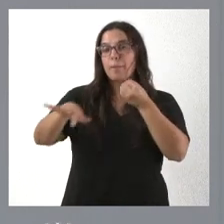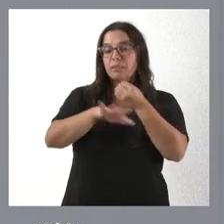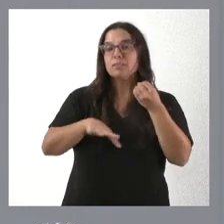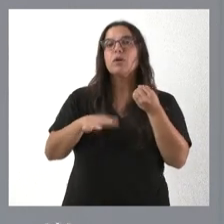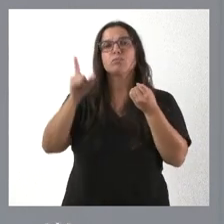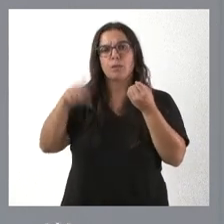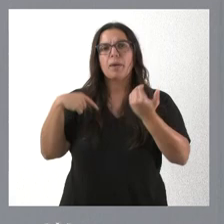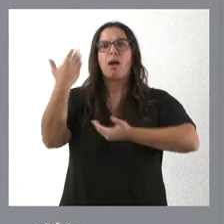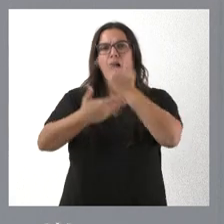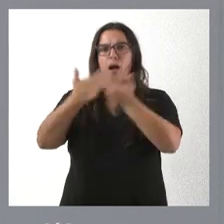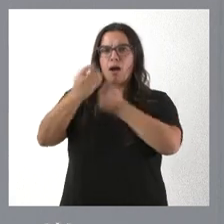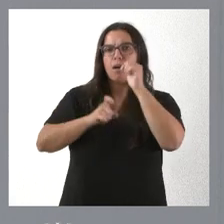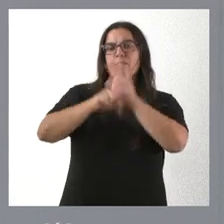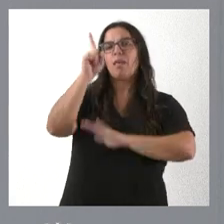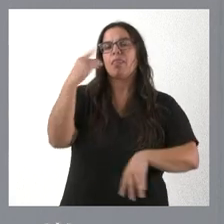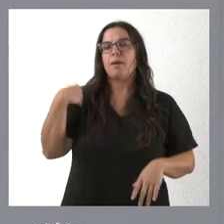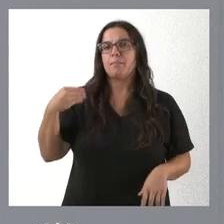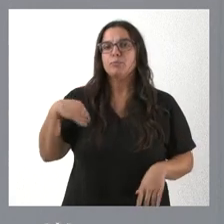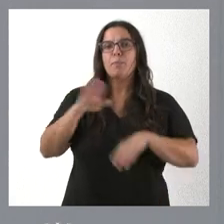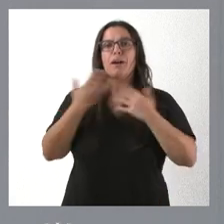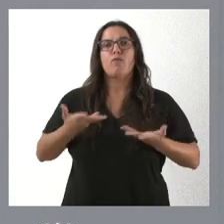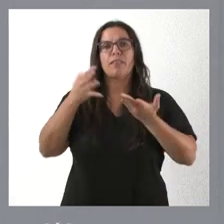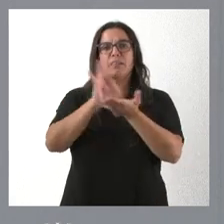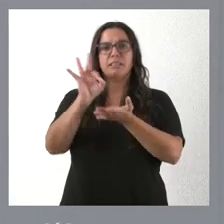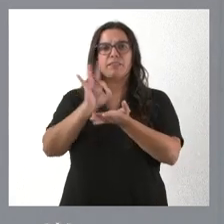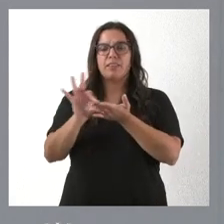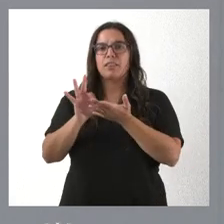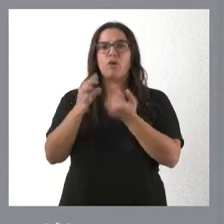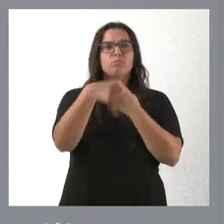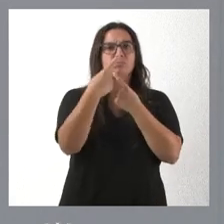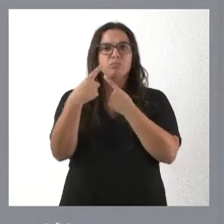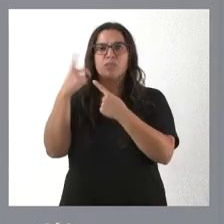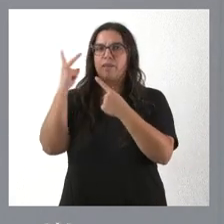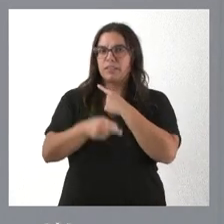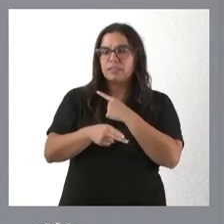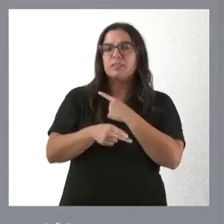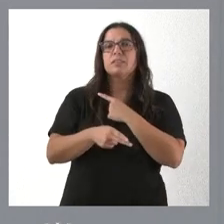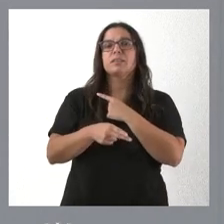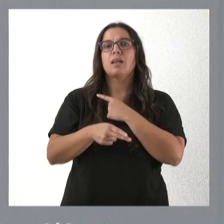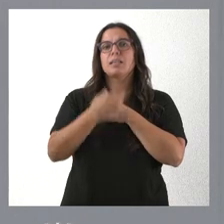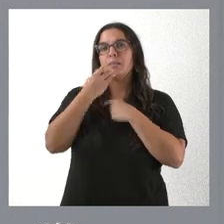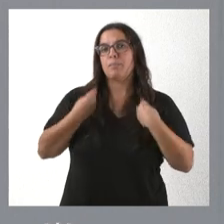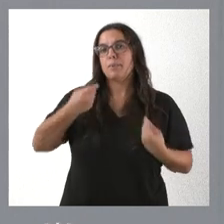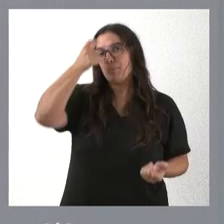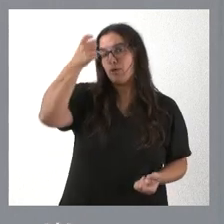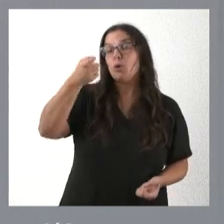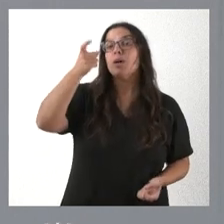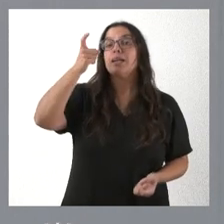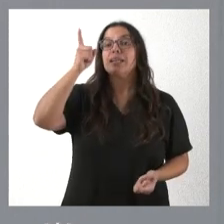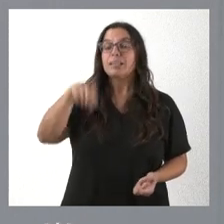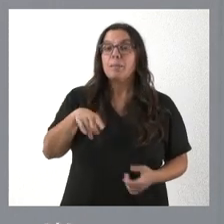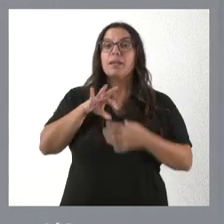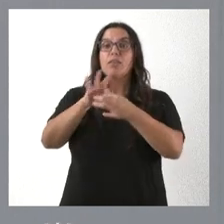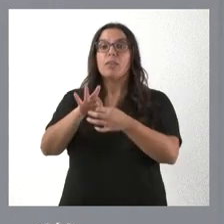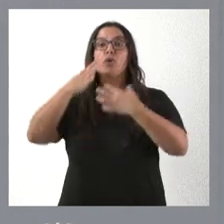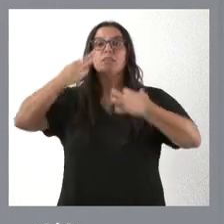también avanzan en la dirección de la prestación de estos servicios para evitar traslados para las personas del mundo rural y las que tienen que ver también con